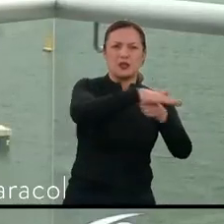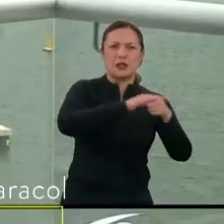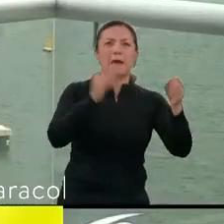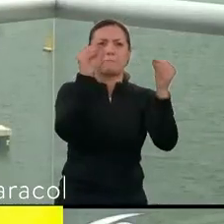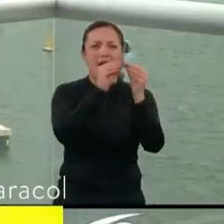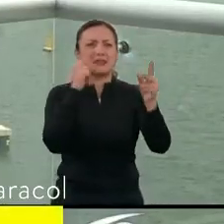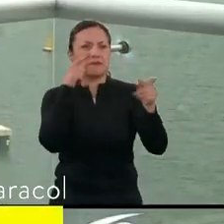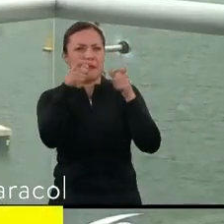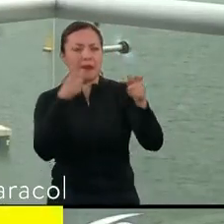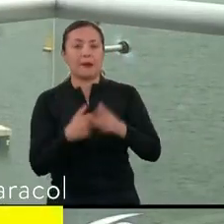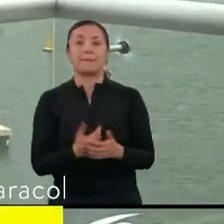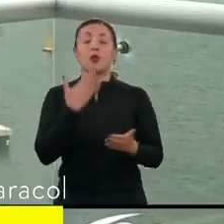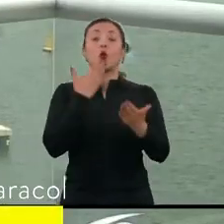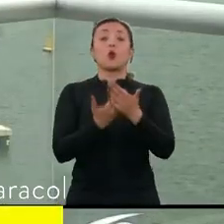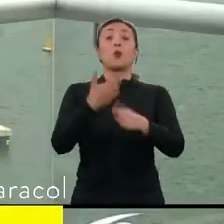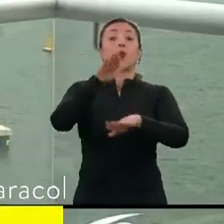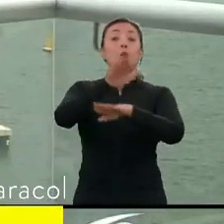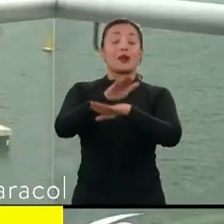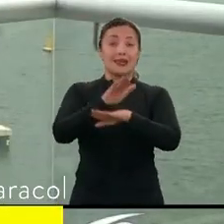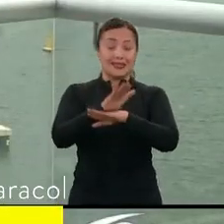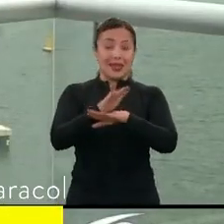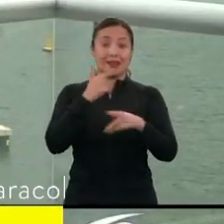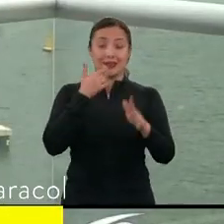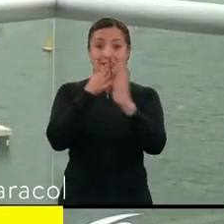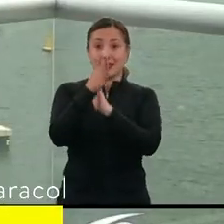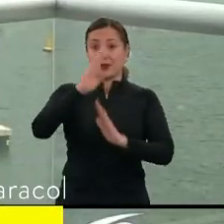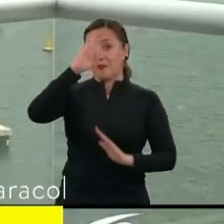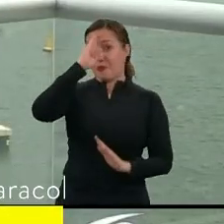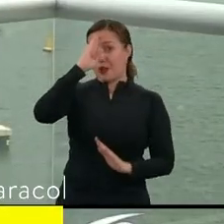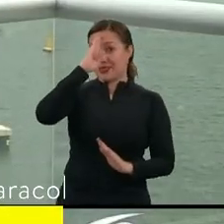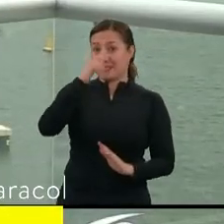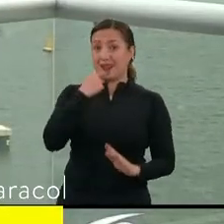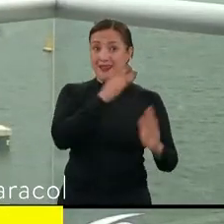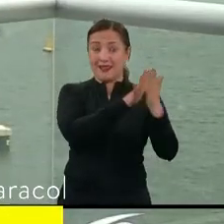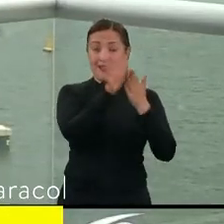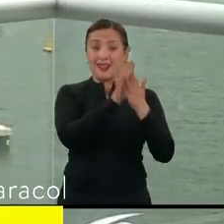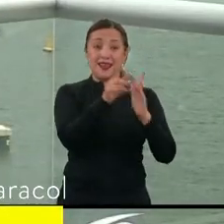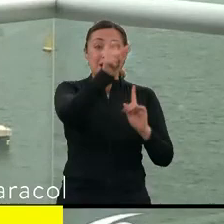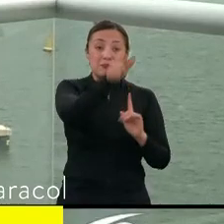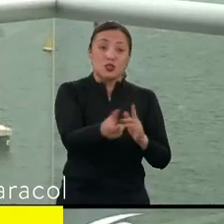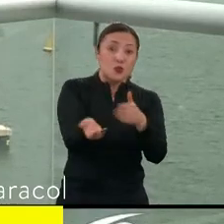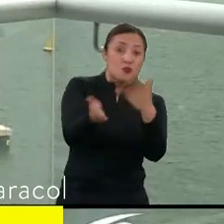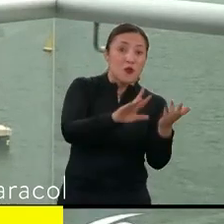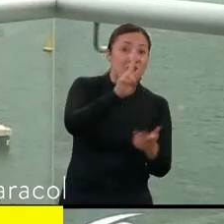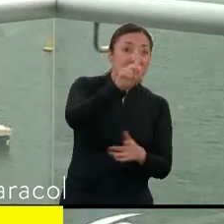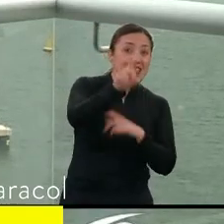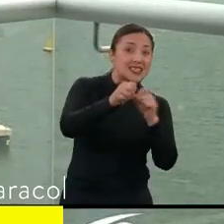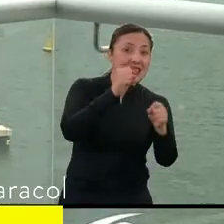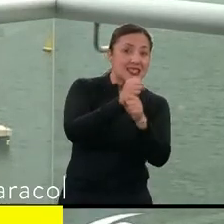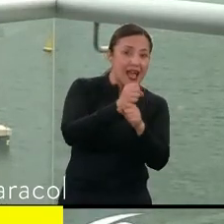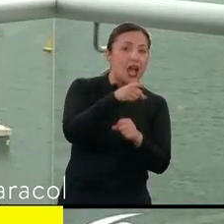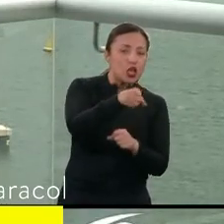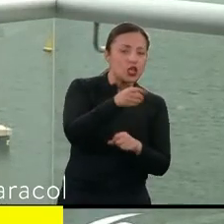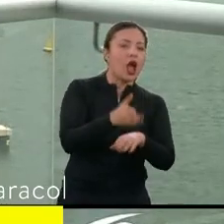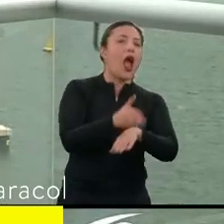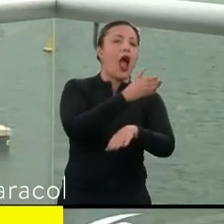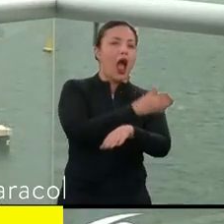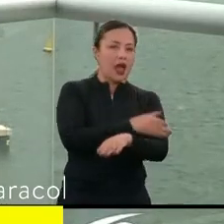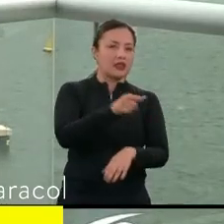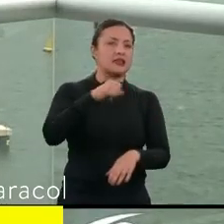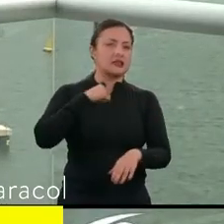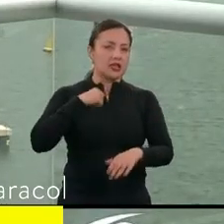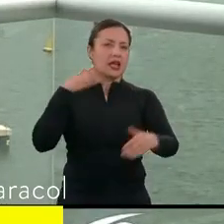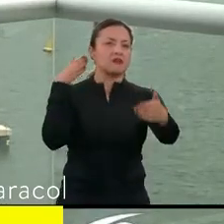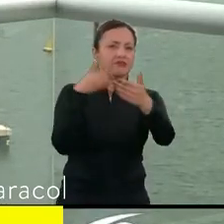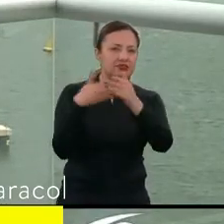Juanita, buenas tardes. Lo que dice la policía es que la víctima, este joven de 26 años, presentaba antecedentes judiciales y